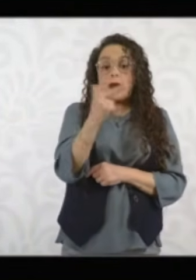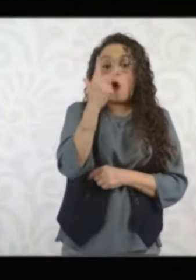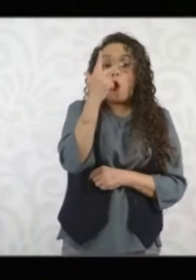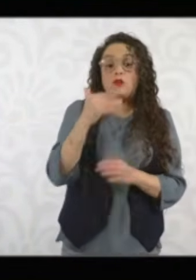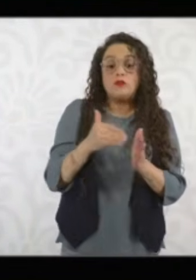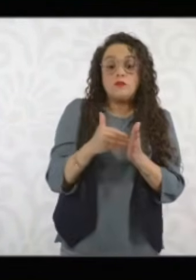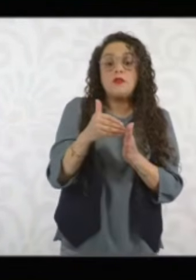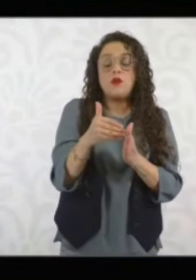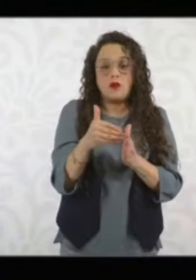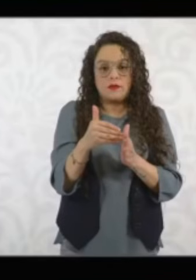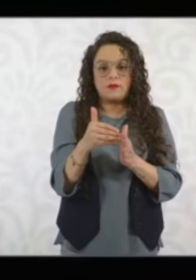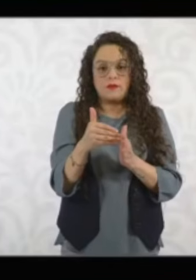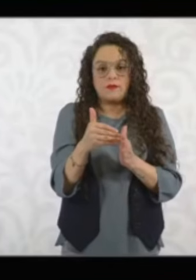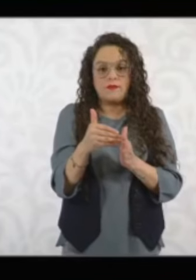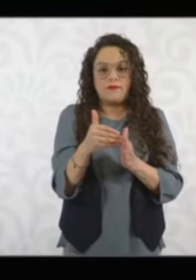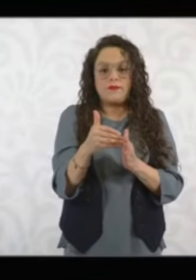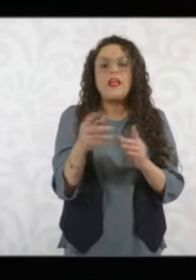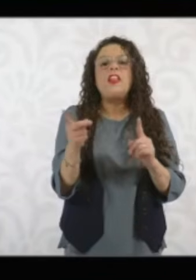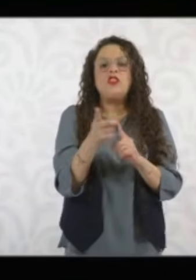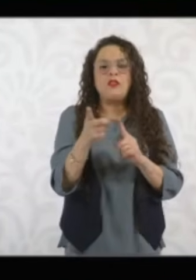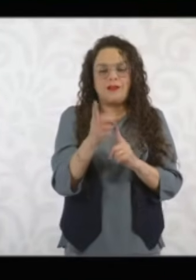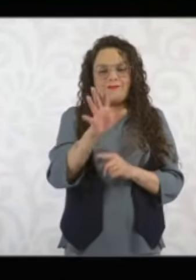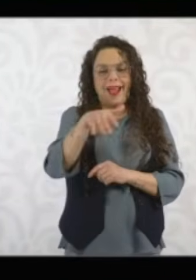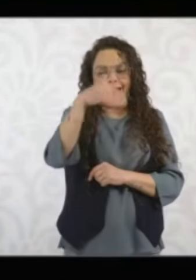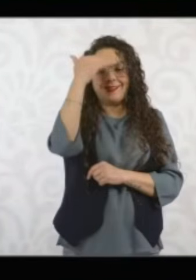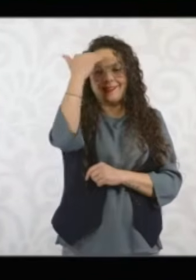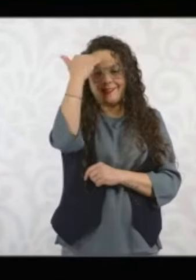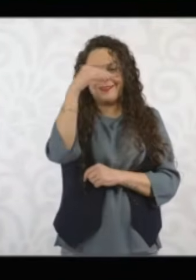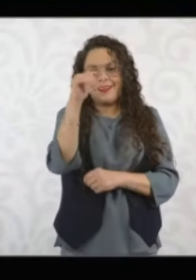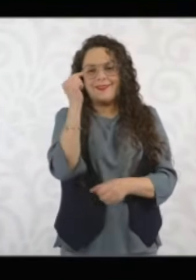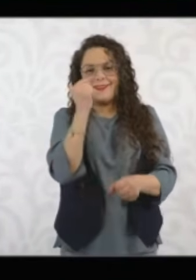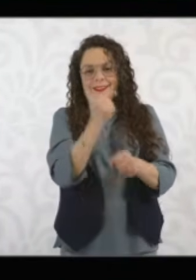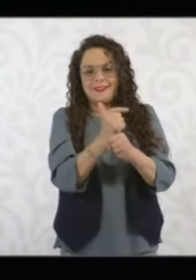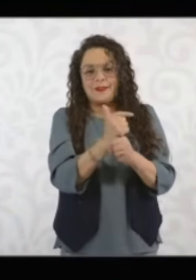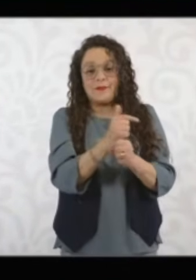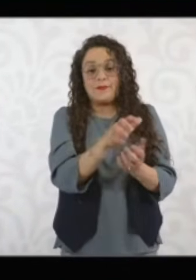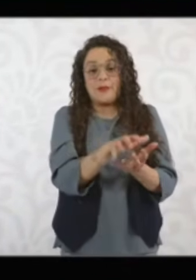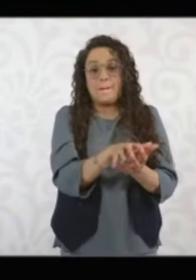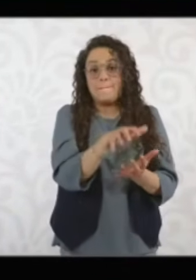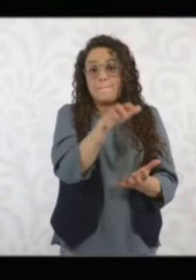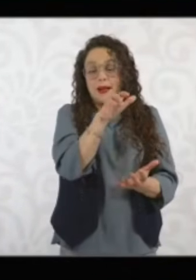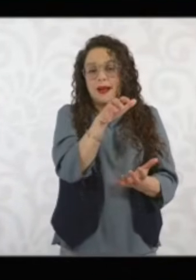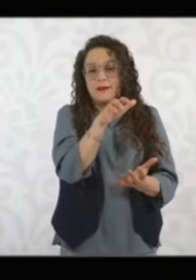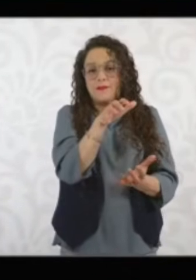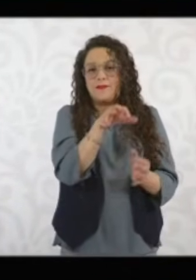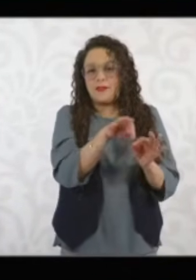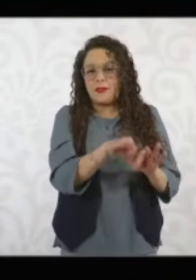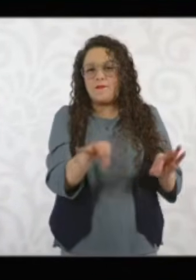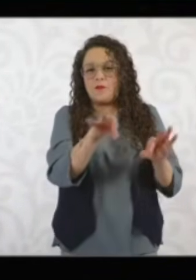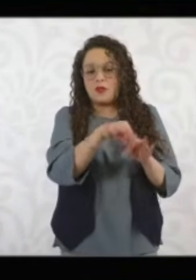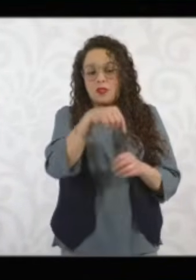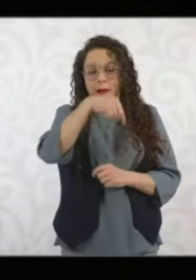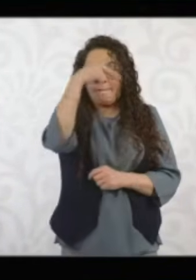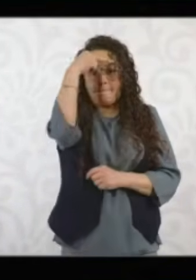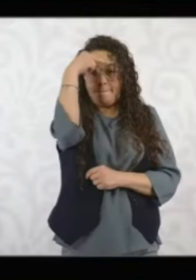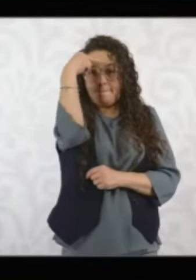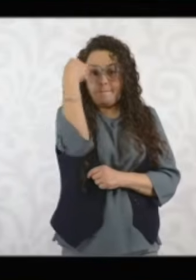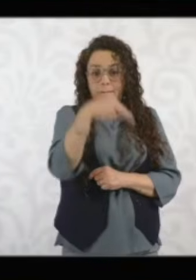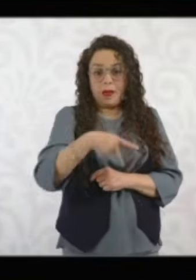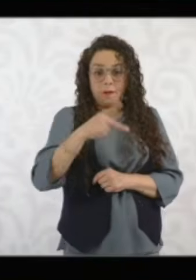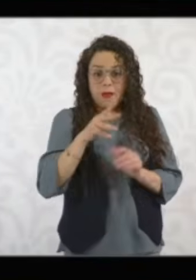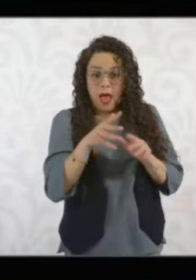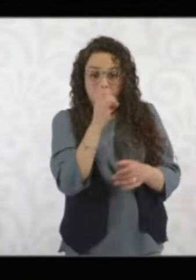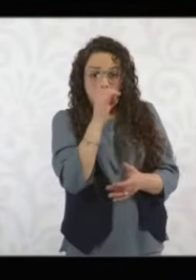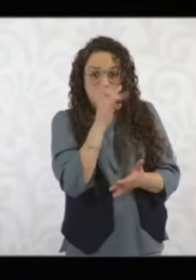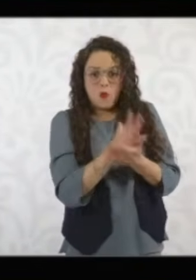millones, ¿dónde están ubicados? Una parte muy relevante está en México, pero no únicamente en México.